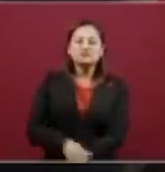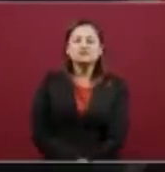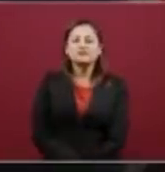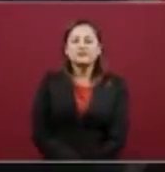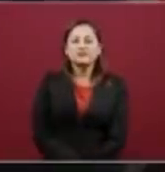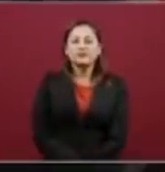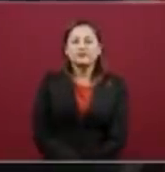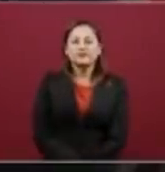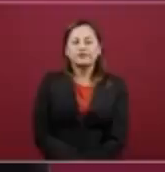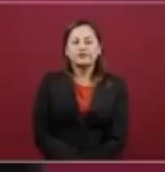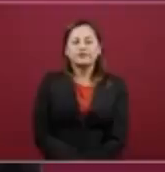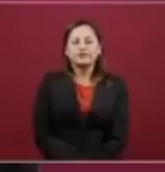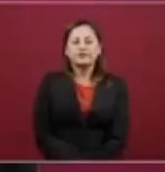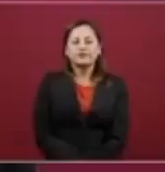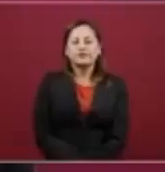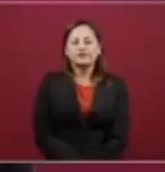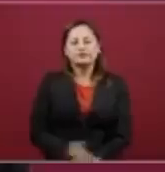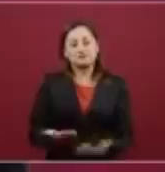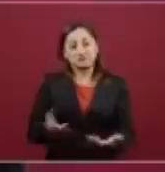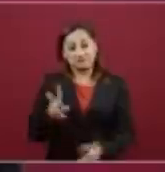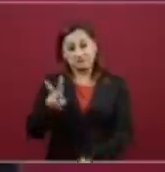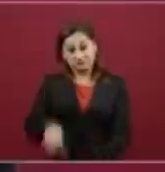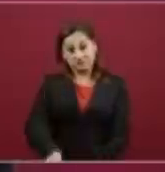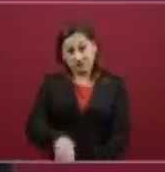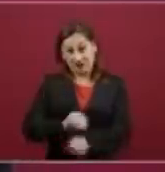Para hablar con claridad,